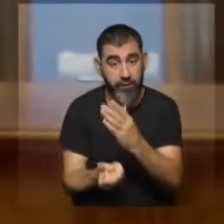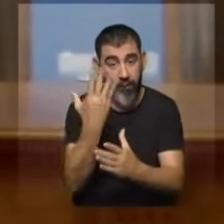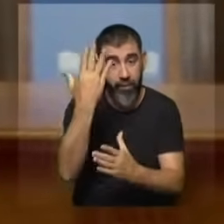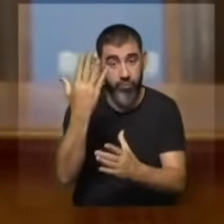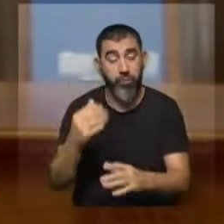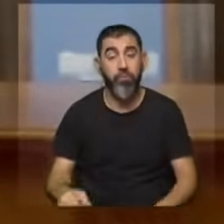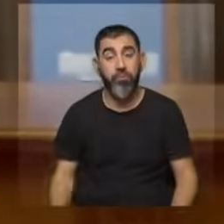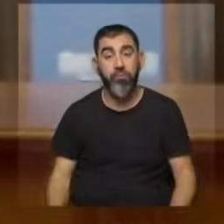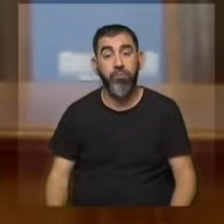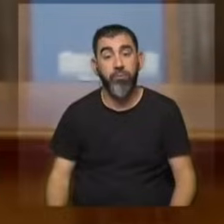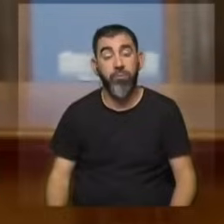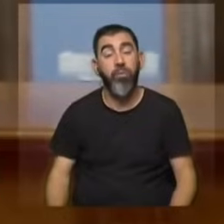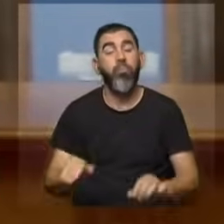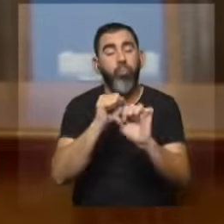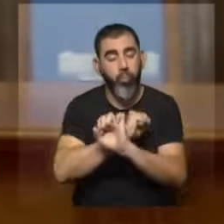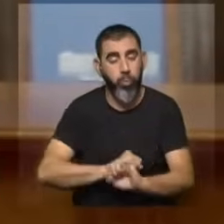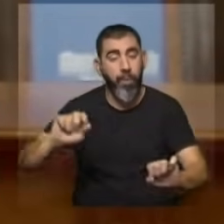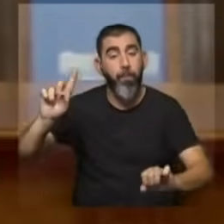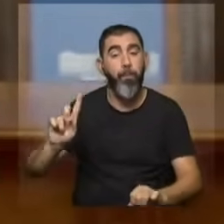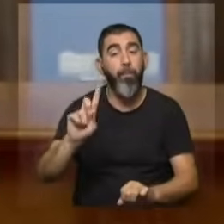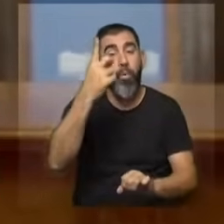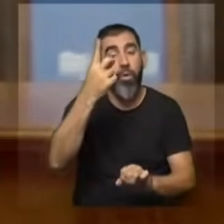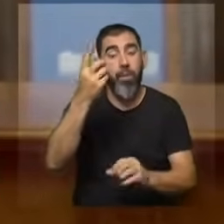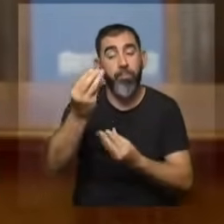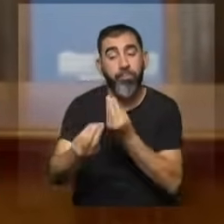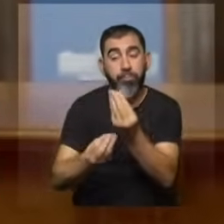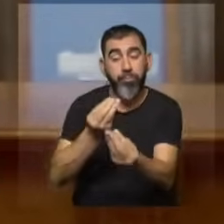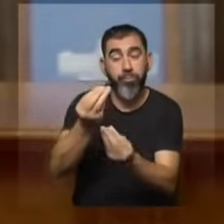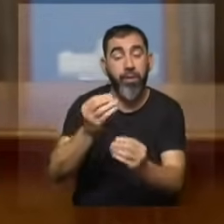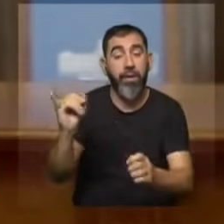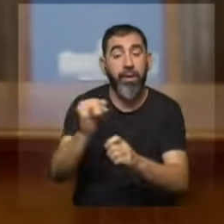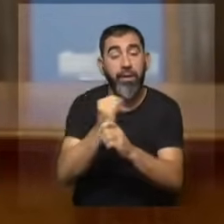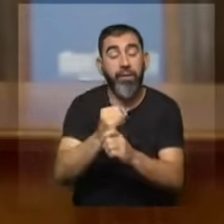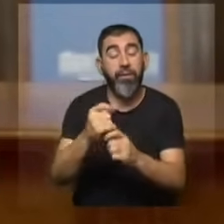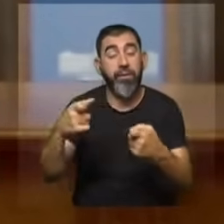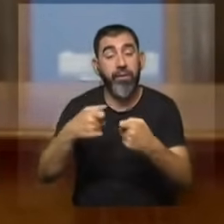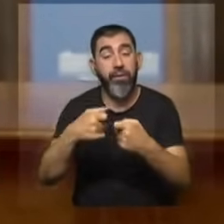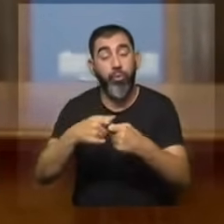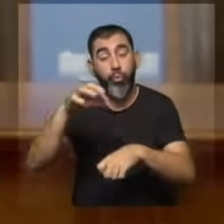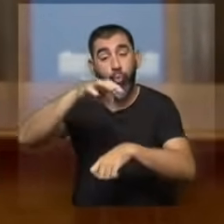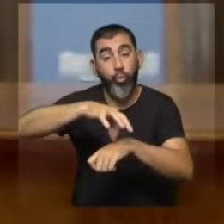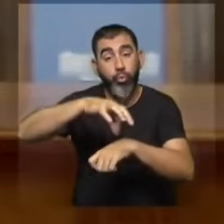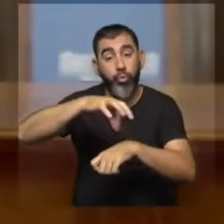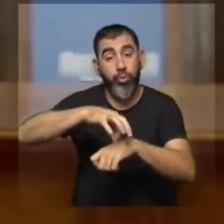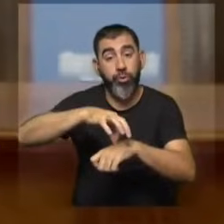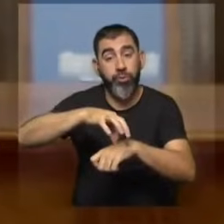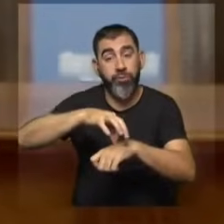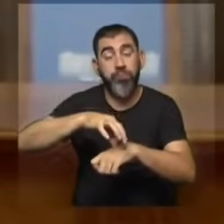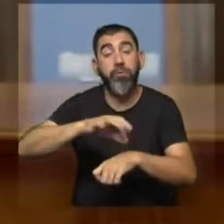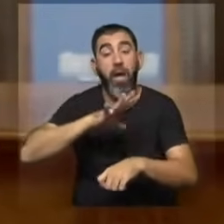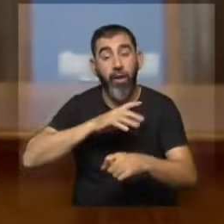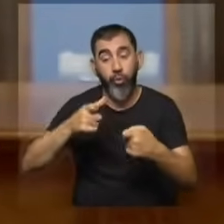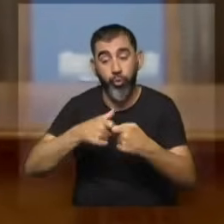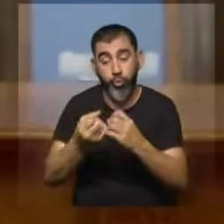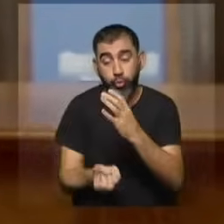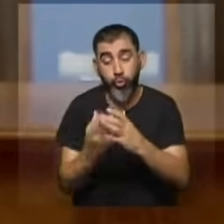este puedan tener prioridad para el ingreso a las instituciones de asistencia médica que recibieron parte de los este socios